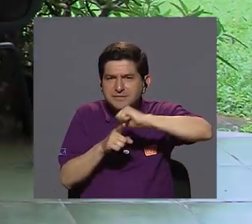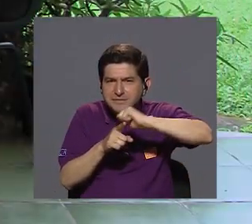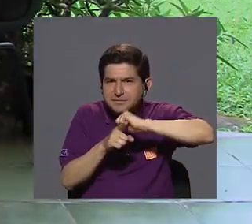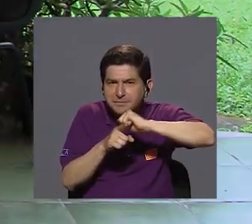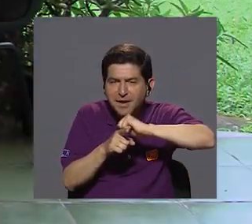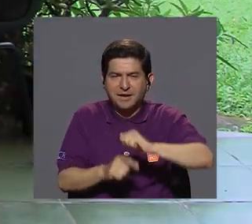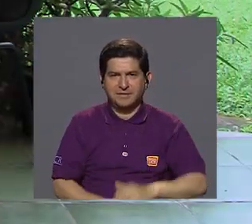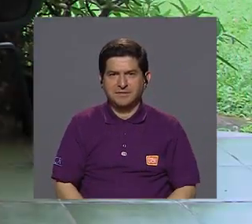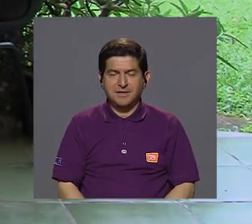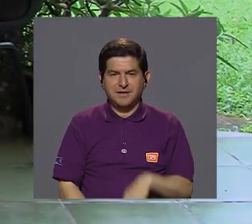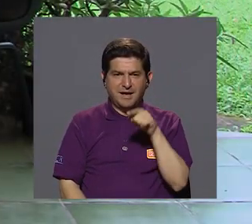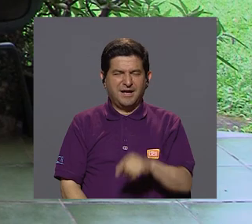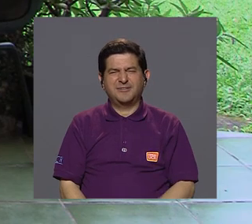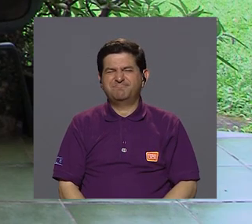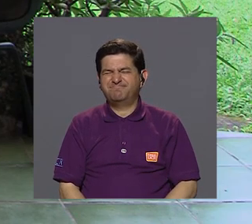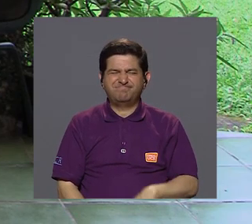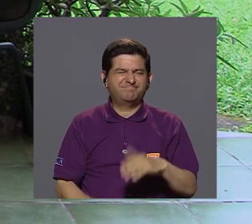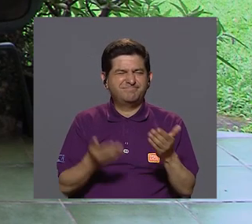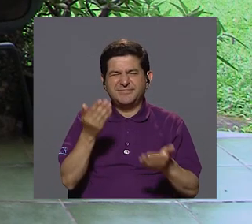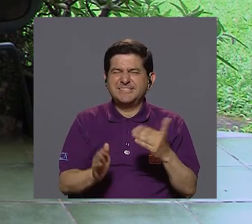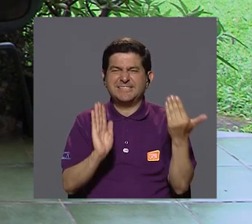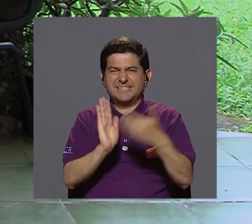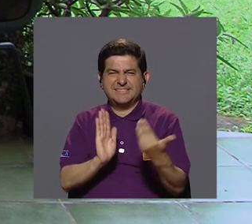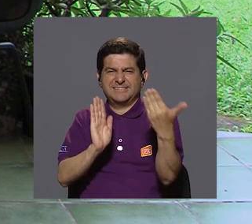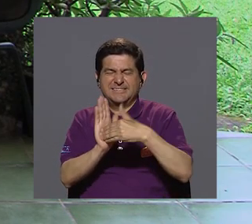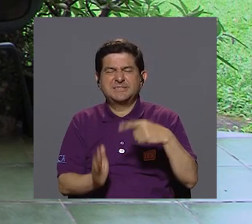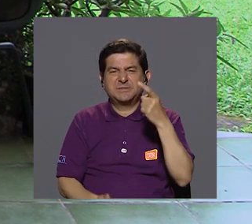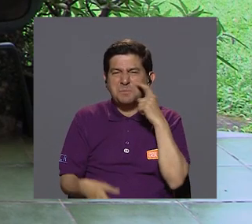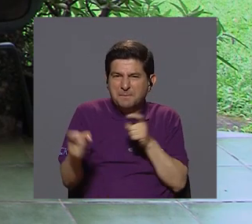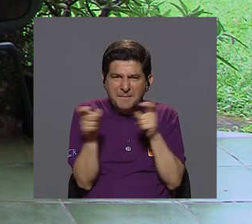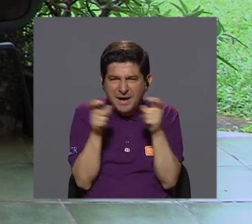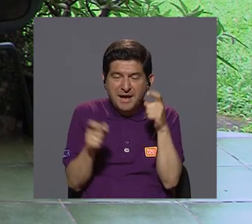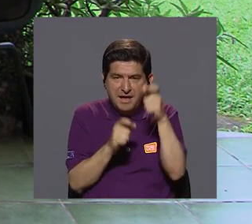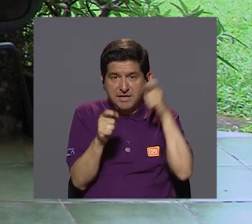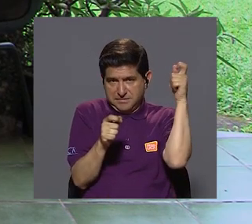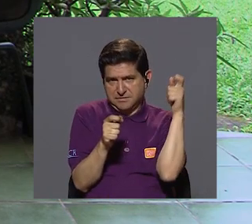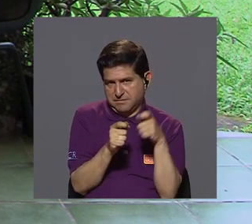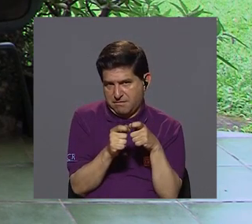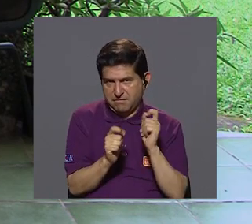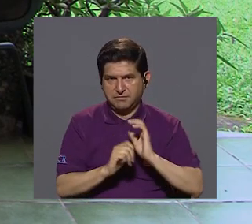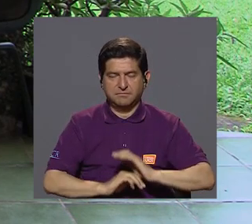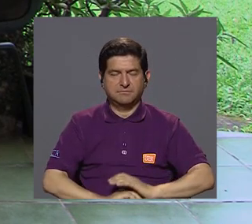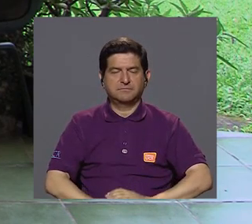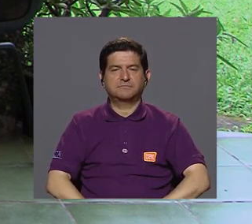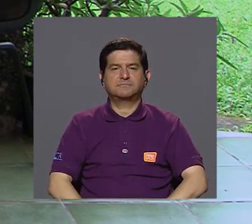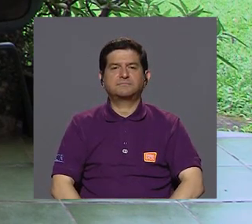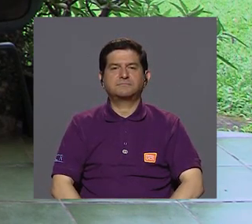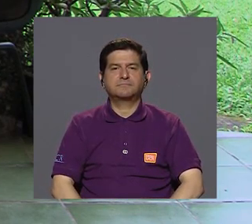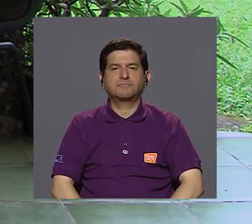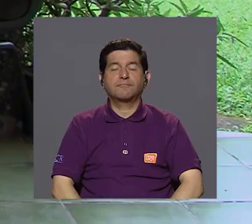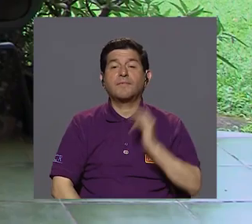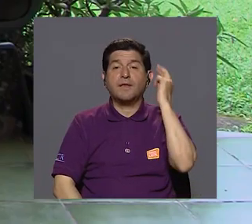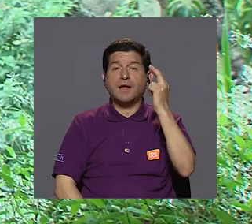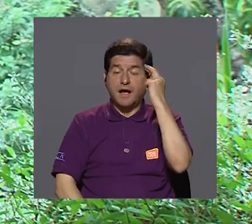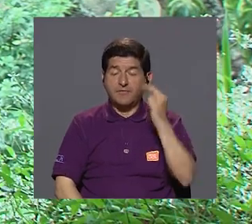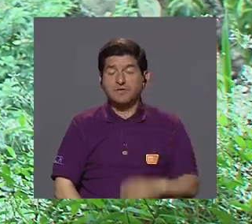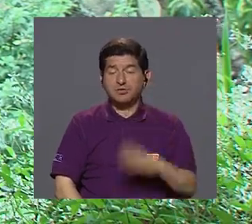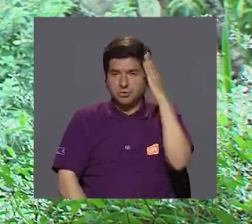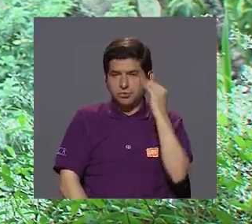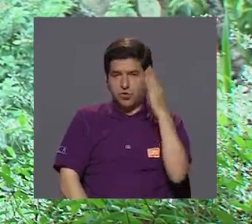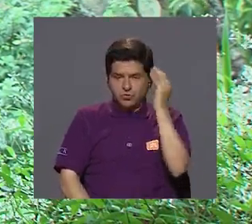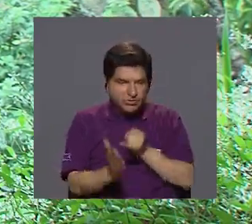práctica que es muy manoseada por el patriarcado, ¿verdad? Específicamente. Y